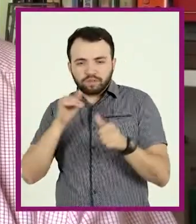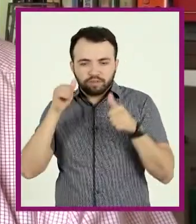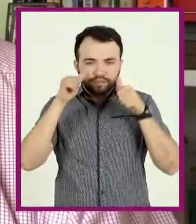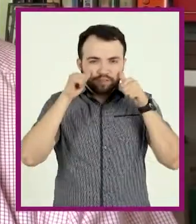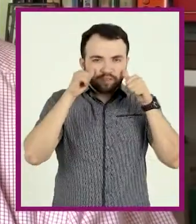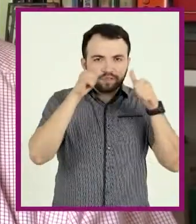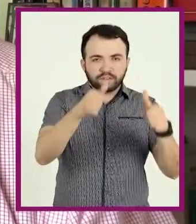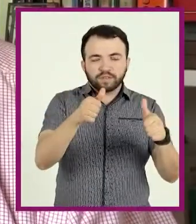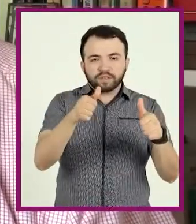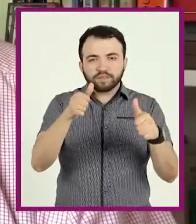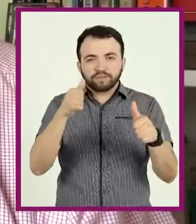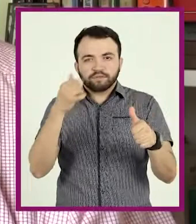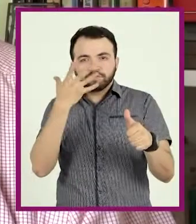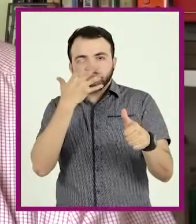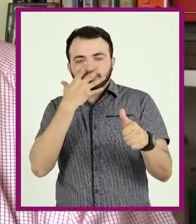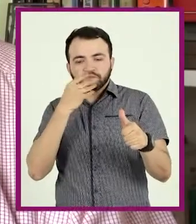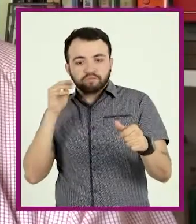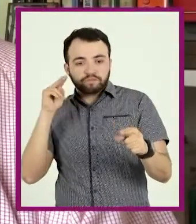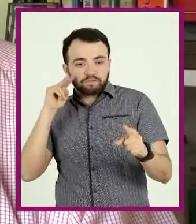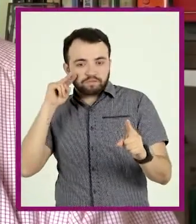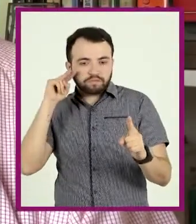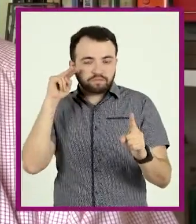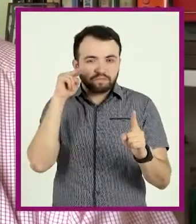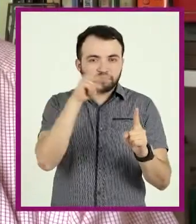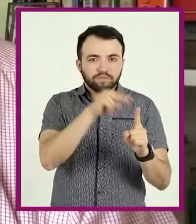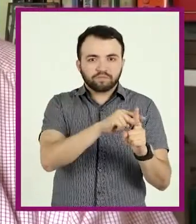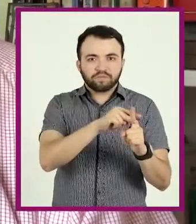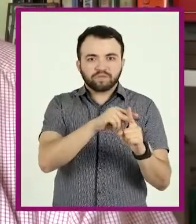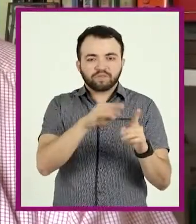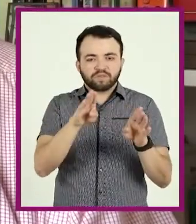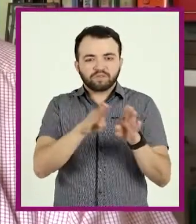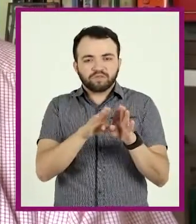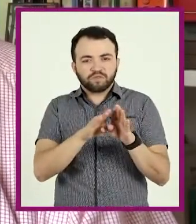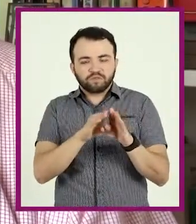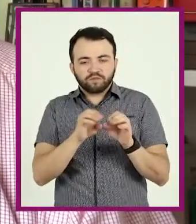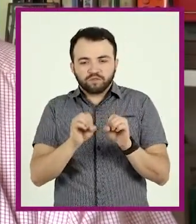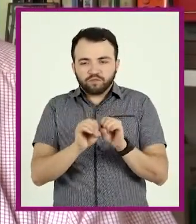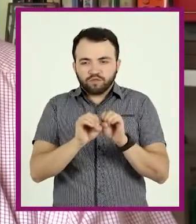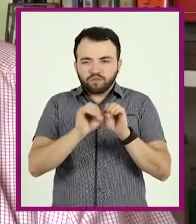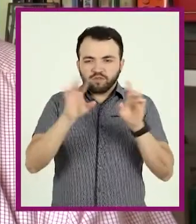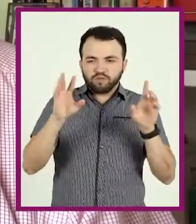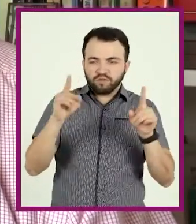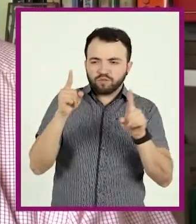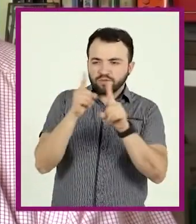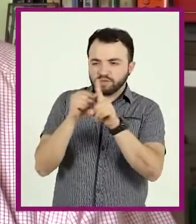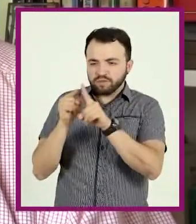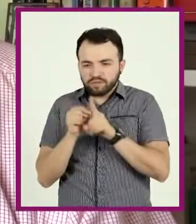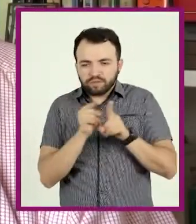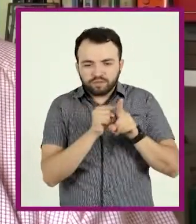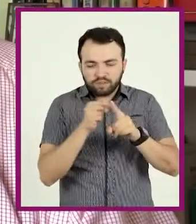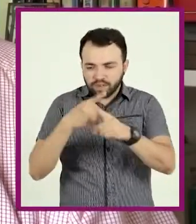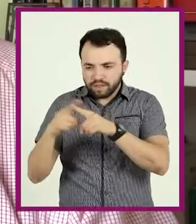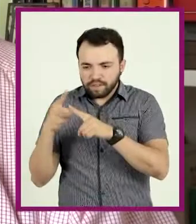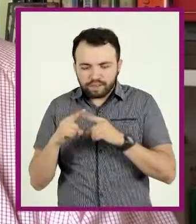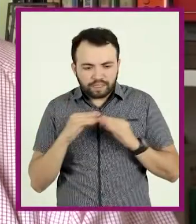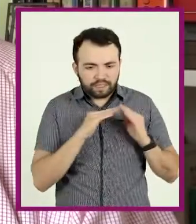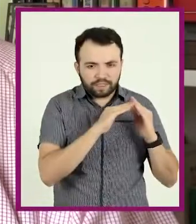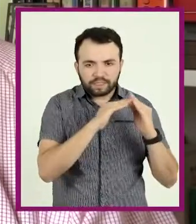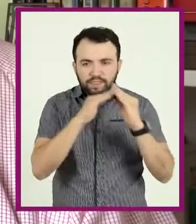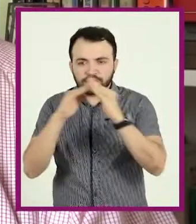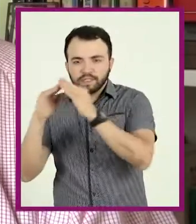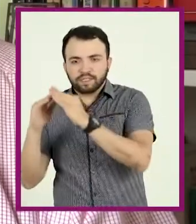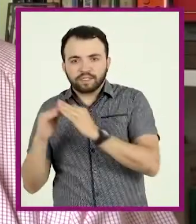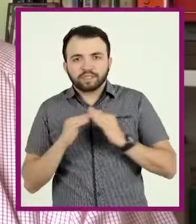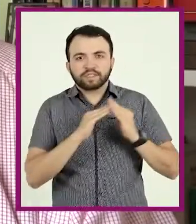más espléndidos panoramas, se esparce la vasta, irregular y colorida masa de casas